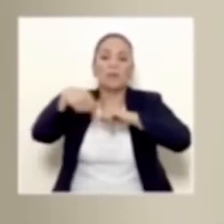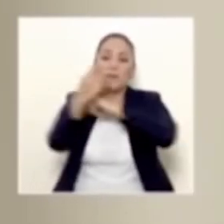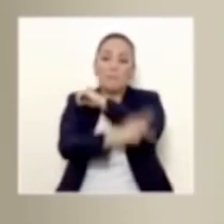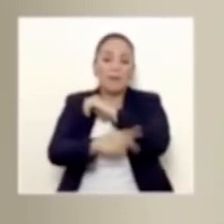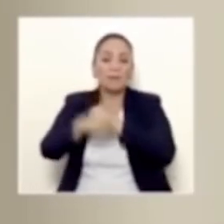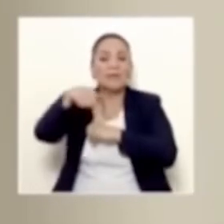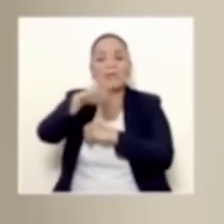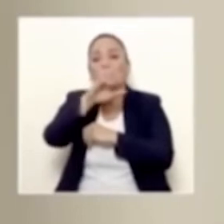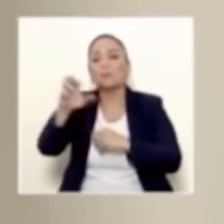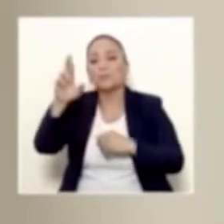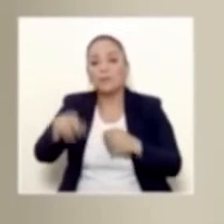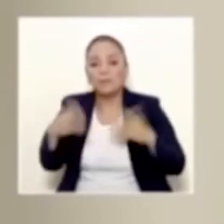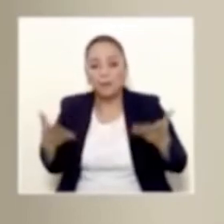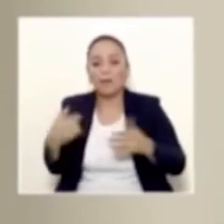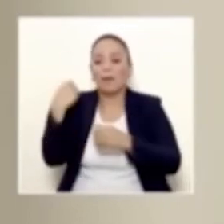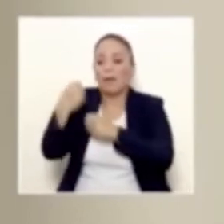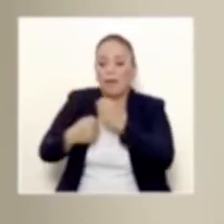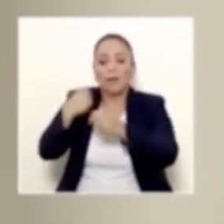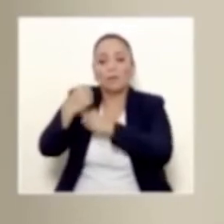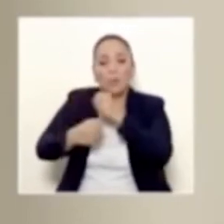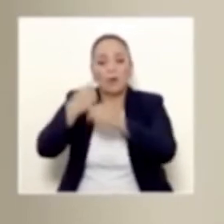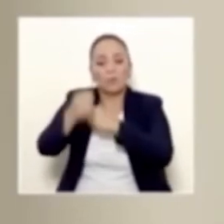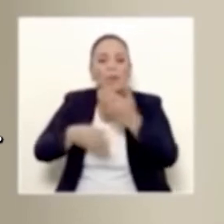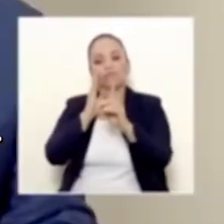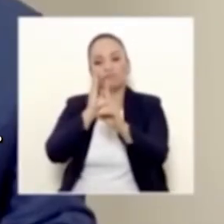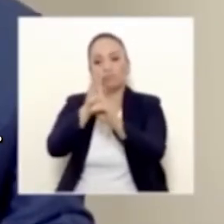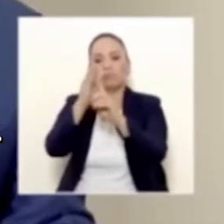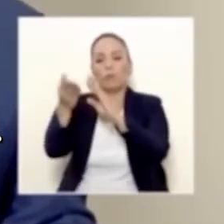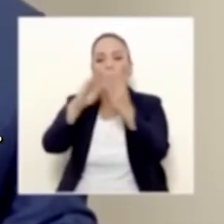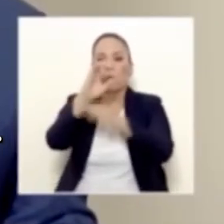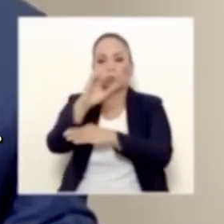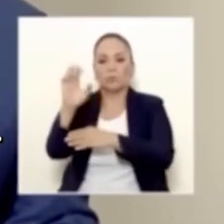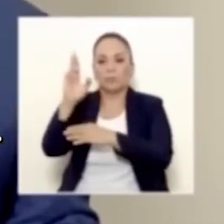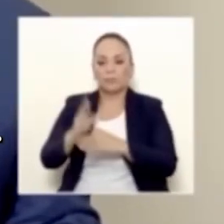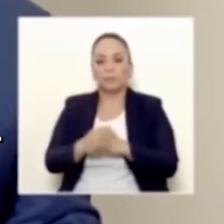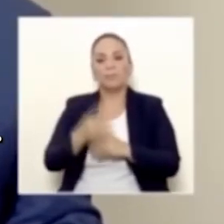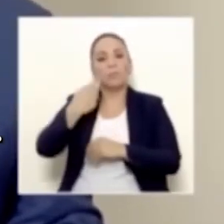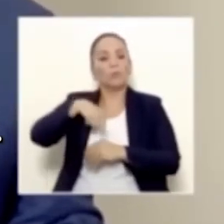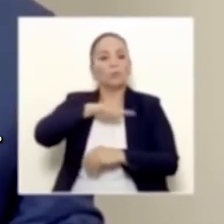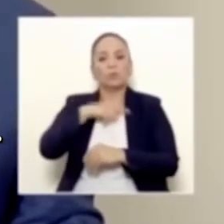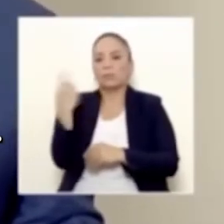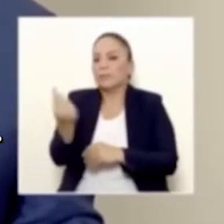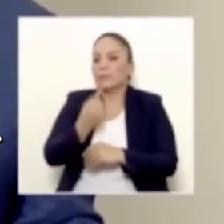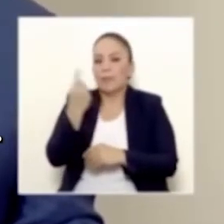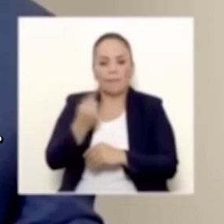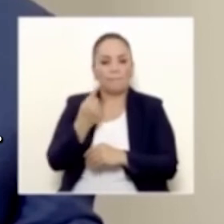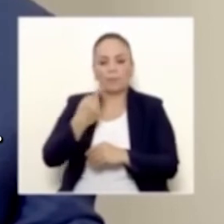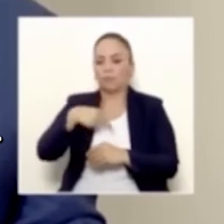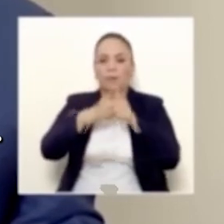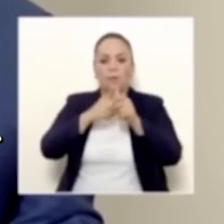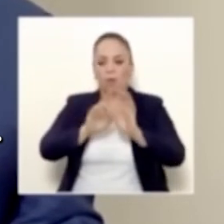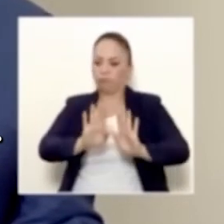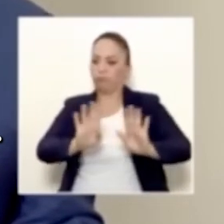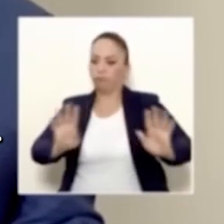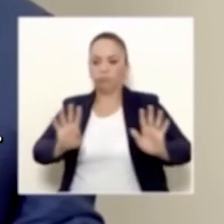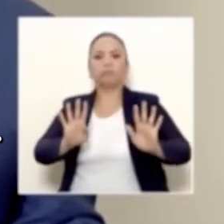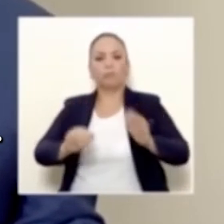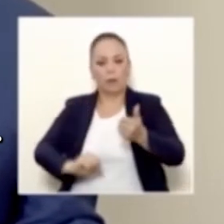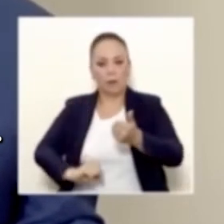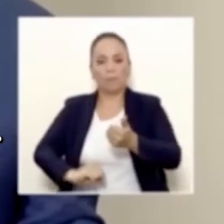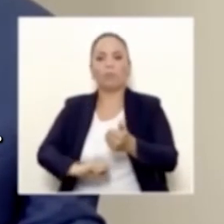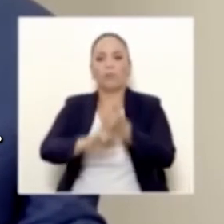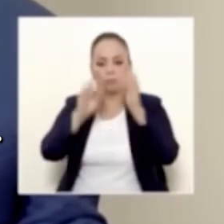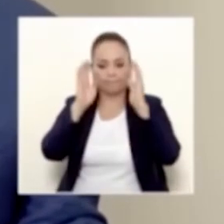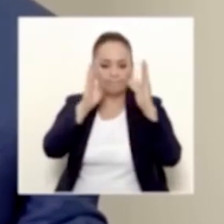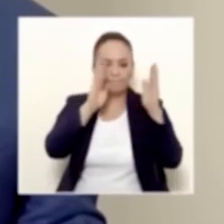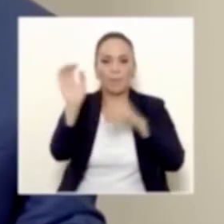un país que todos los años va a estar afecto a lo mismo. Nosotros siempre estamos en la primera línea apoyando